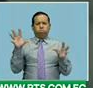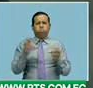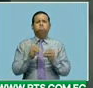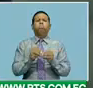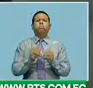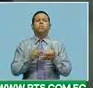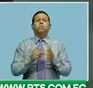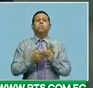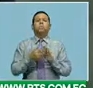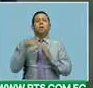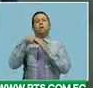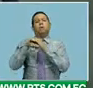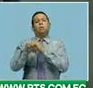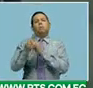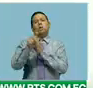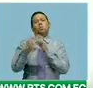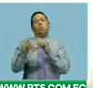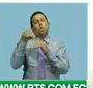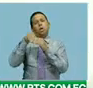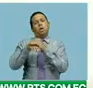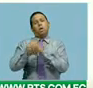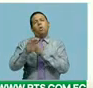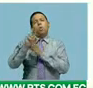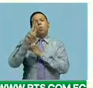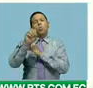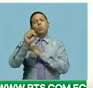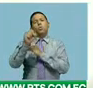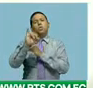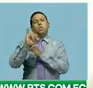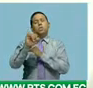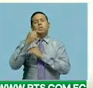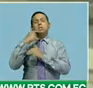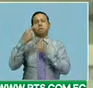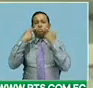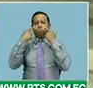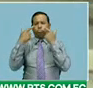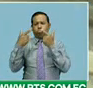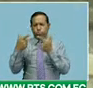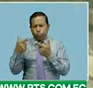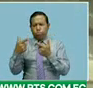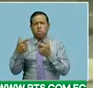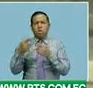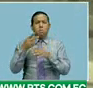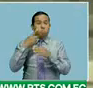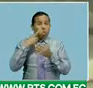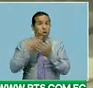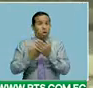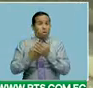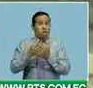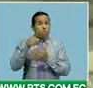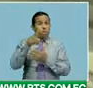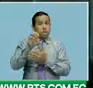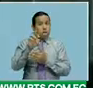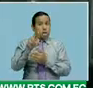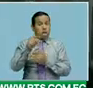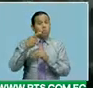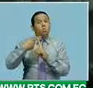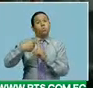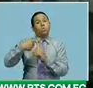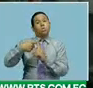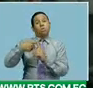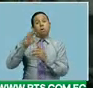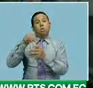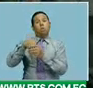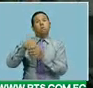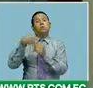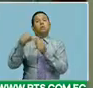sido ingresados al sistema de vigilancia social con al menos una prueba PCR positivo y han pasado al menos 29 días